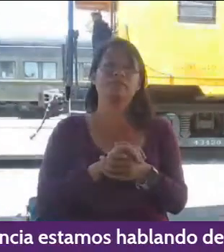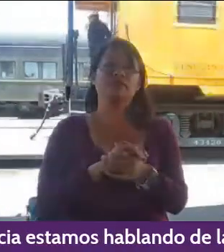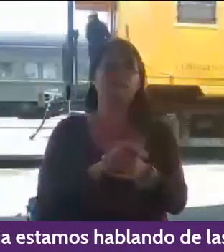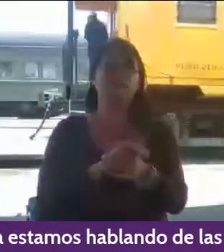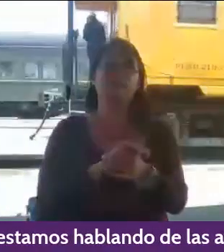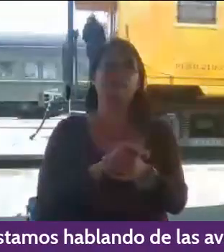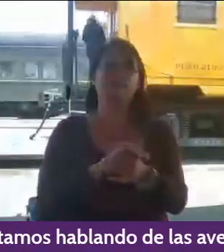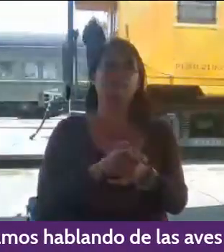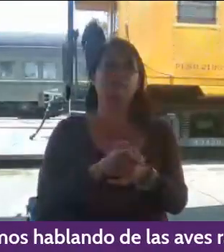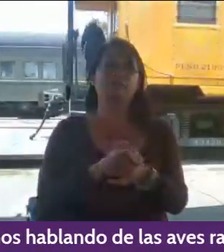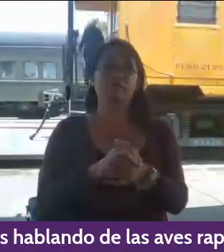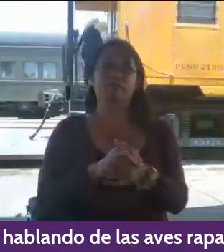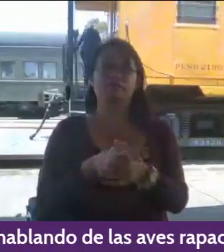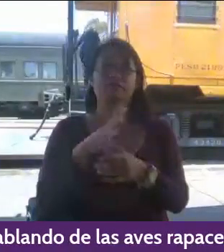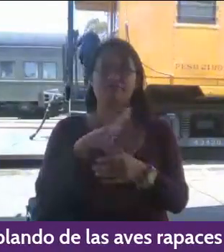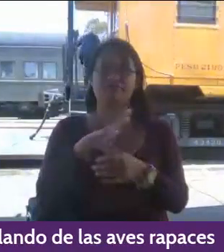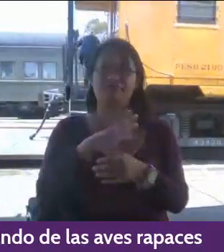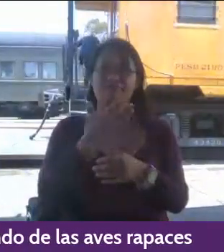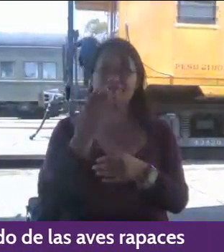adelante también.